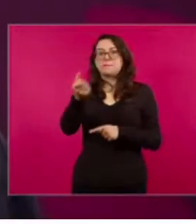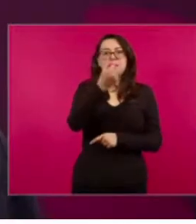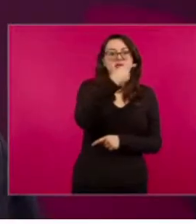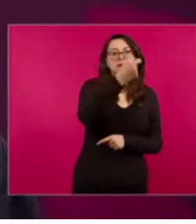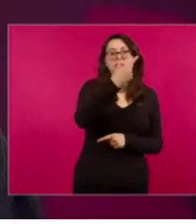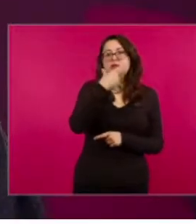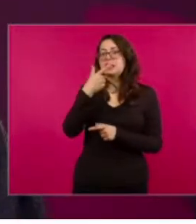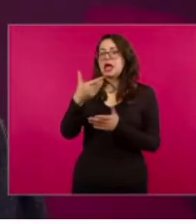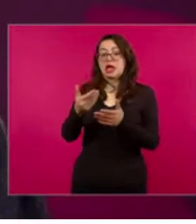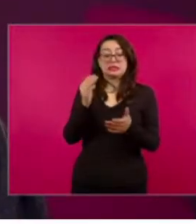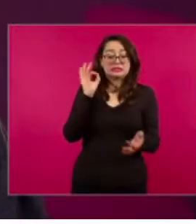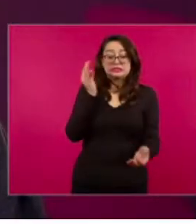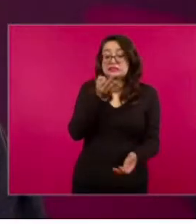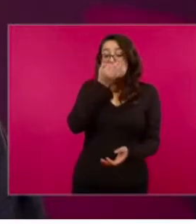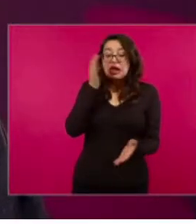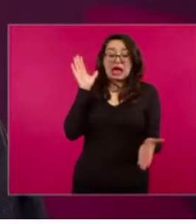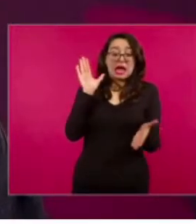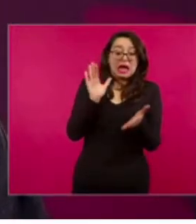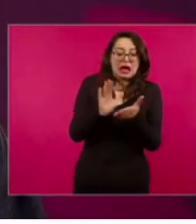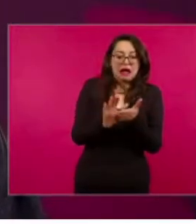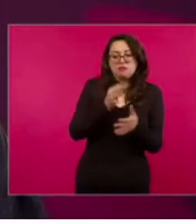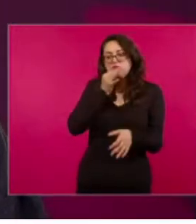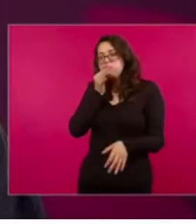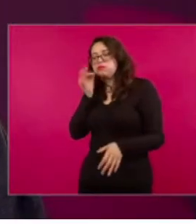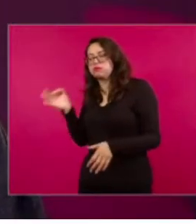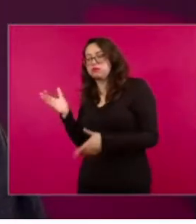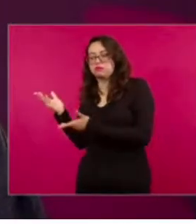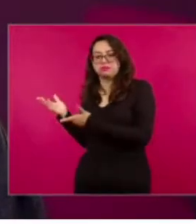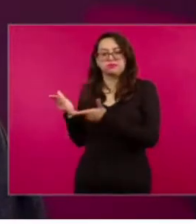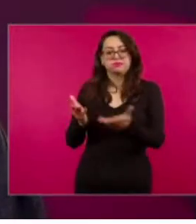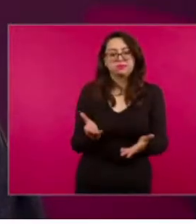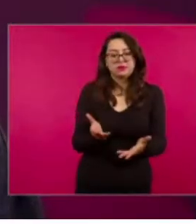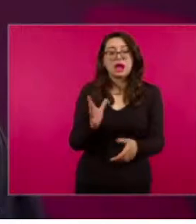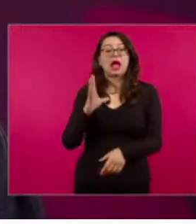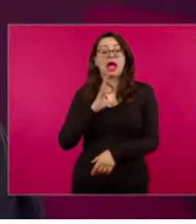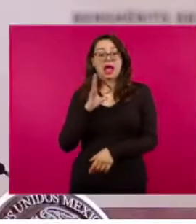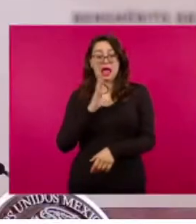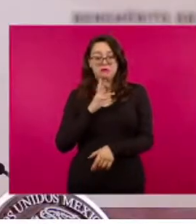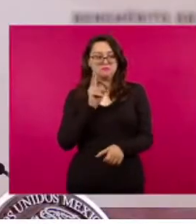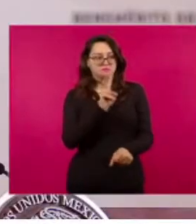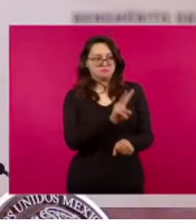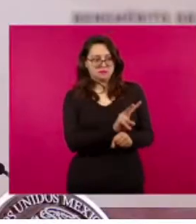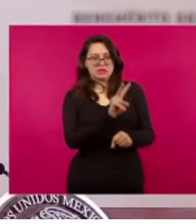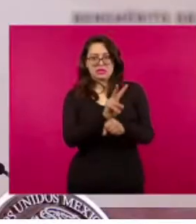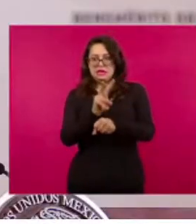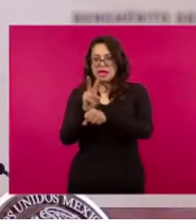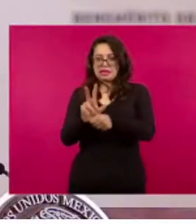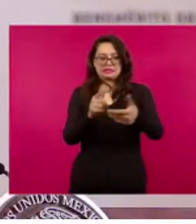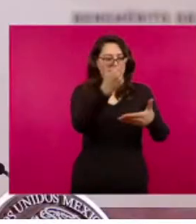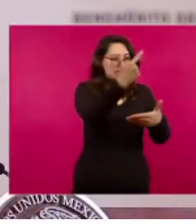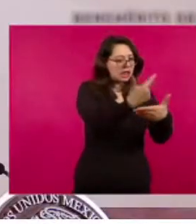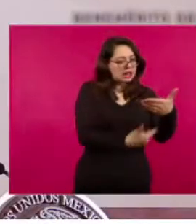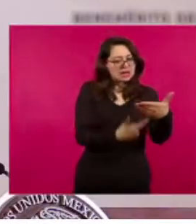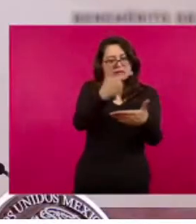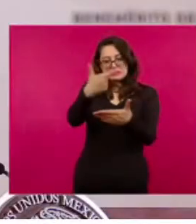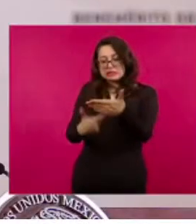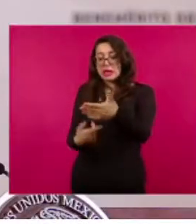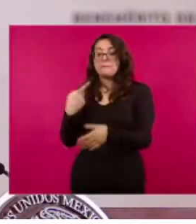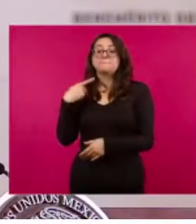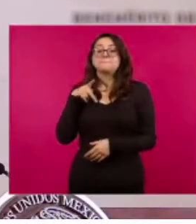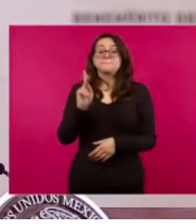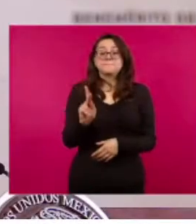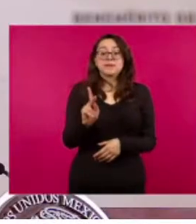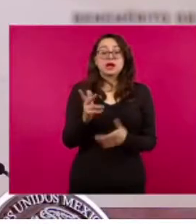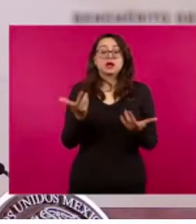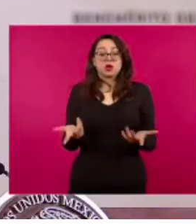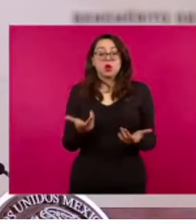se reprovisionan las medicinas. Existen mecanismos de control y seguimiento, como nunca antes, hay que decirlo también, pero son las necesidades de cada